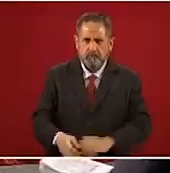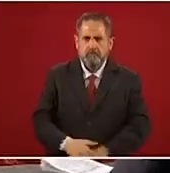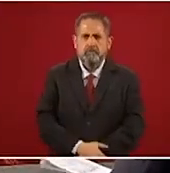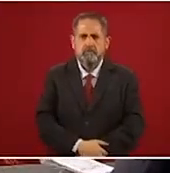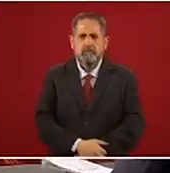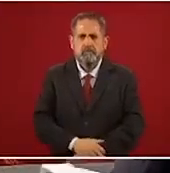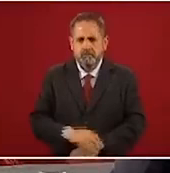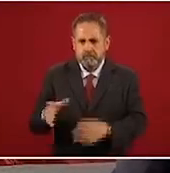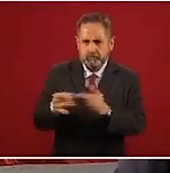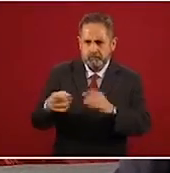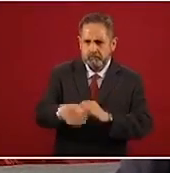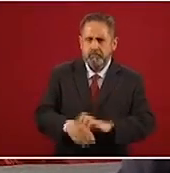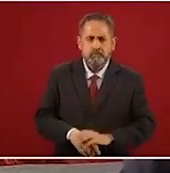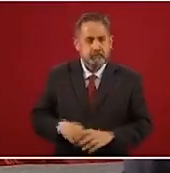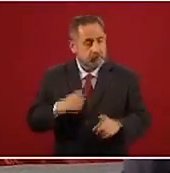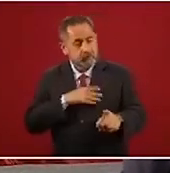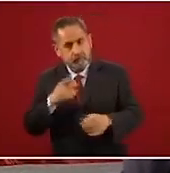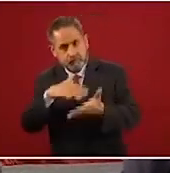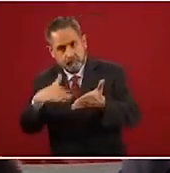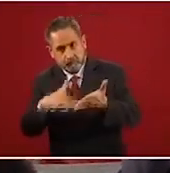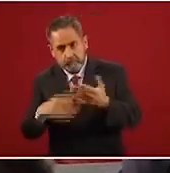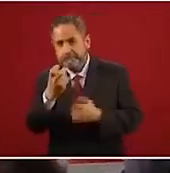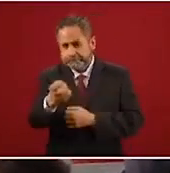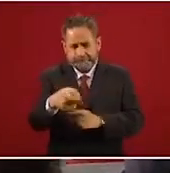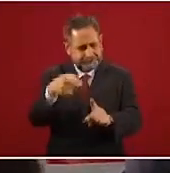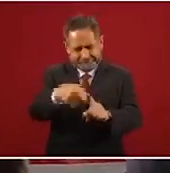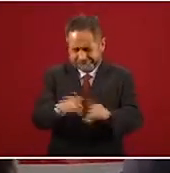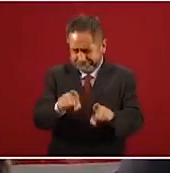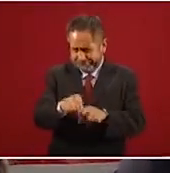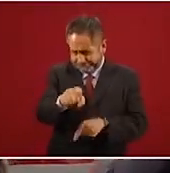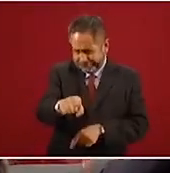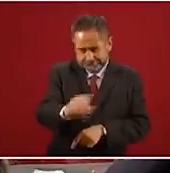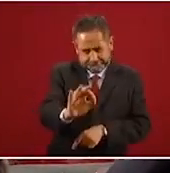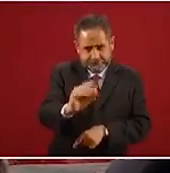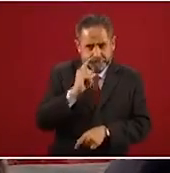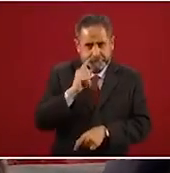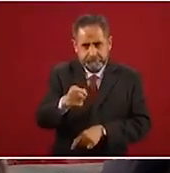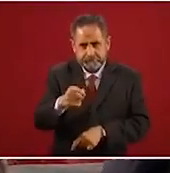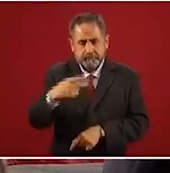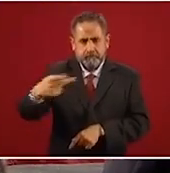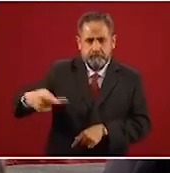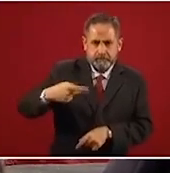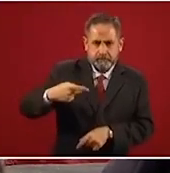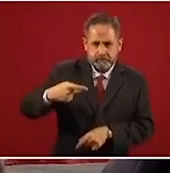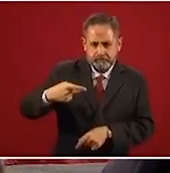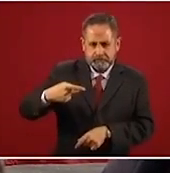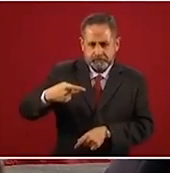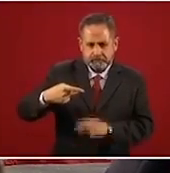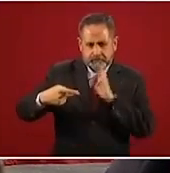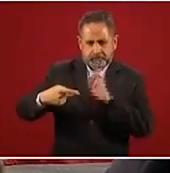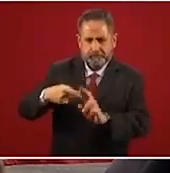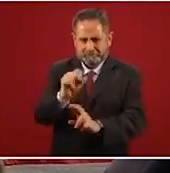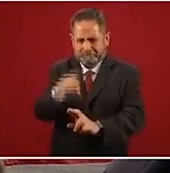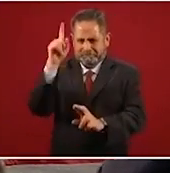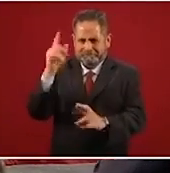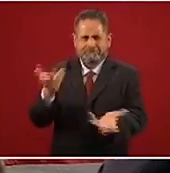O sea, qué bueno que ya la leíste, pero es exactamente lo que tú dices. O sea, tú preguntas y te respondiste,